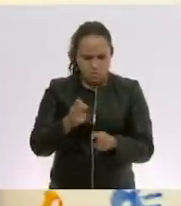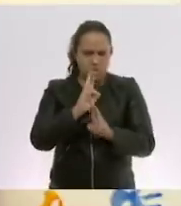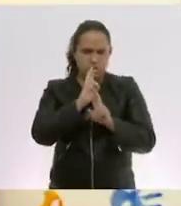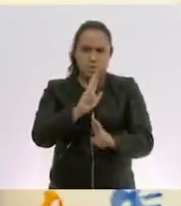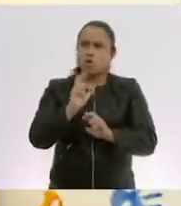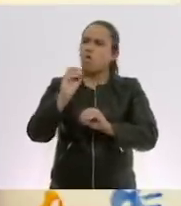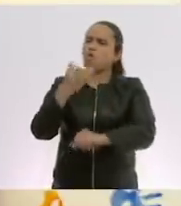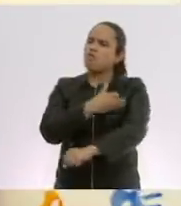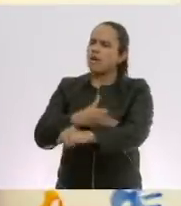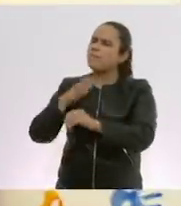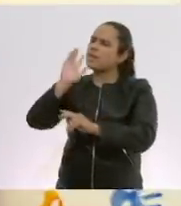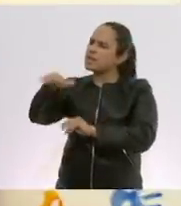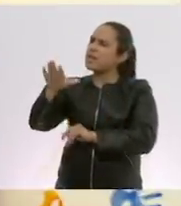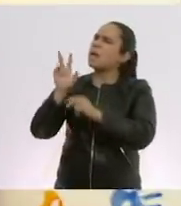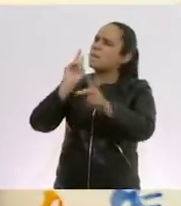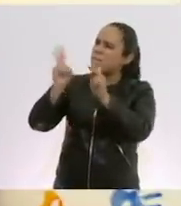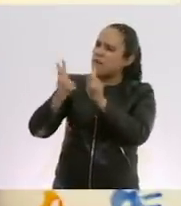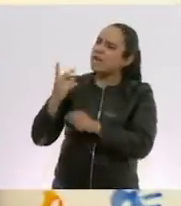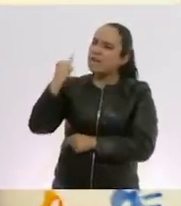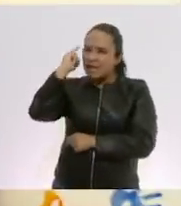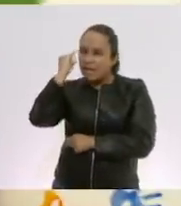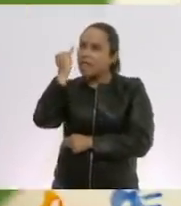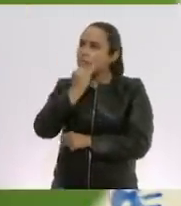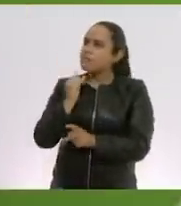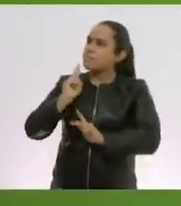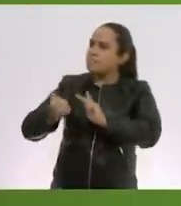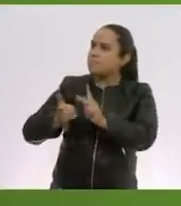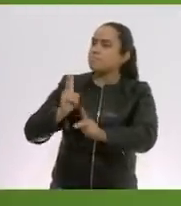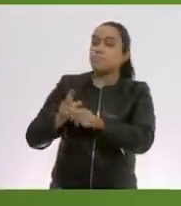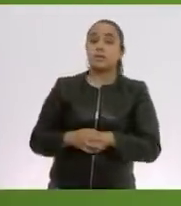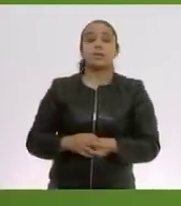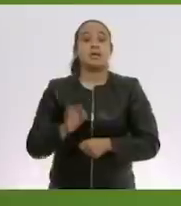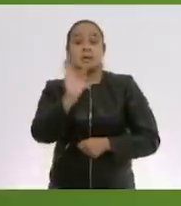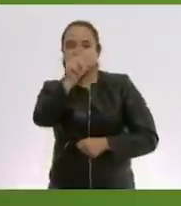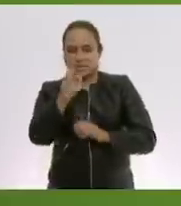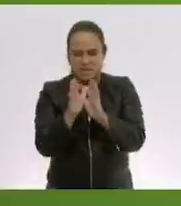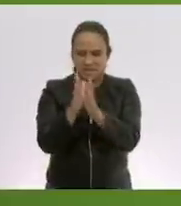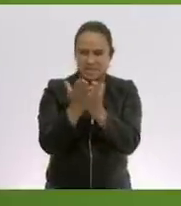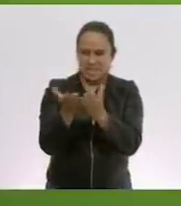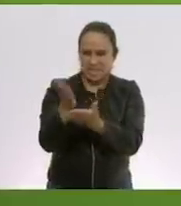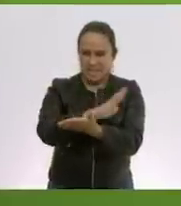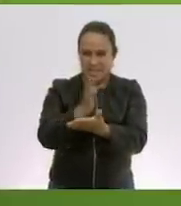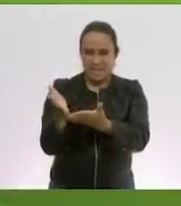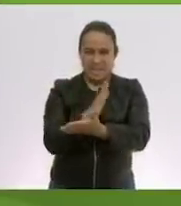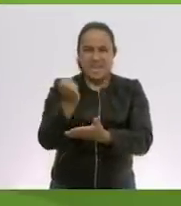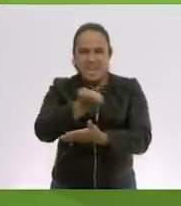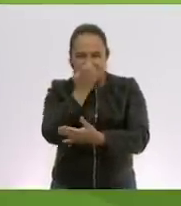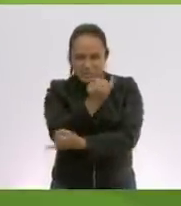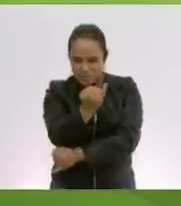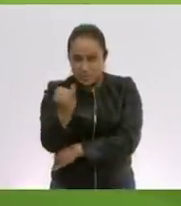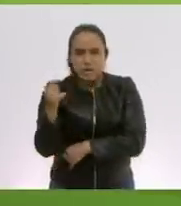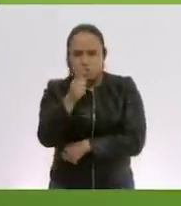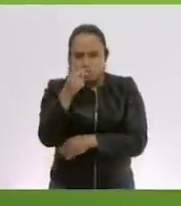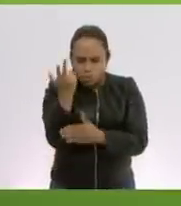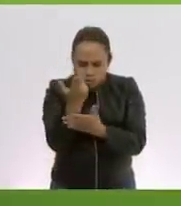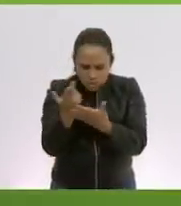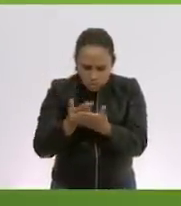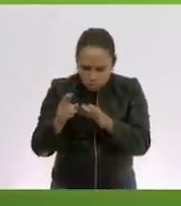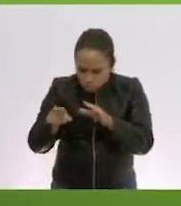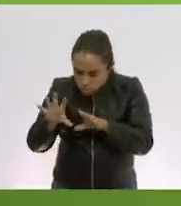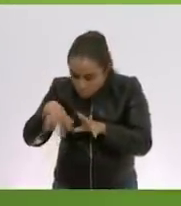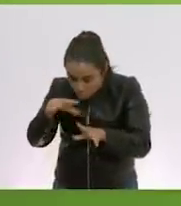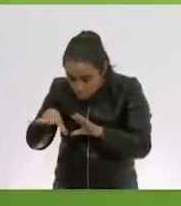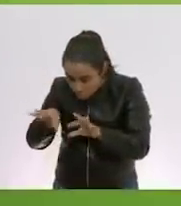platica con tu familia en tu lengua. Si tienes el álbum de preescolar en casa, busca ilustraciones que muestren